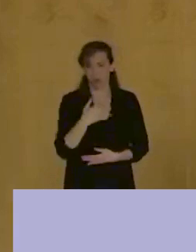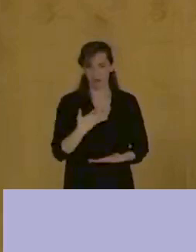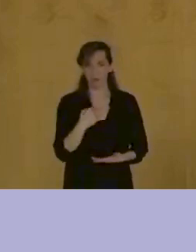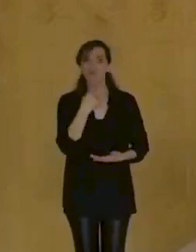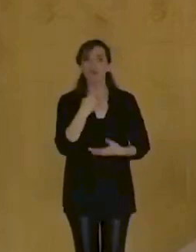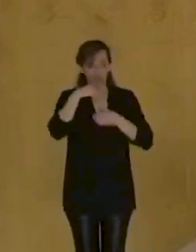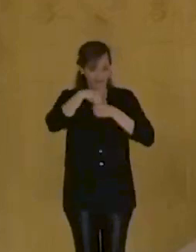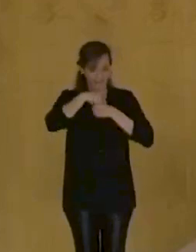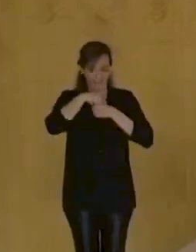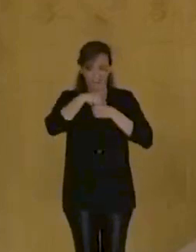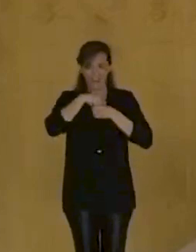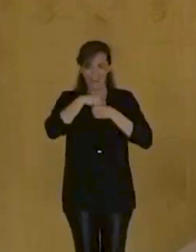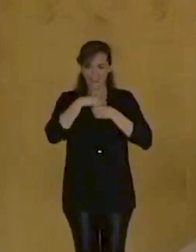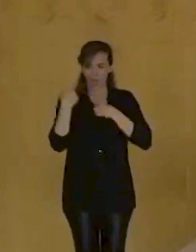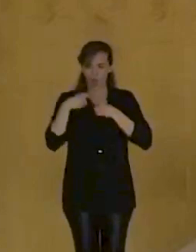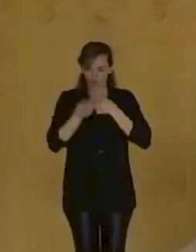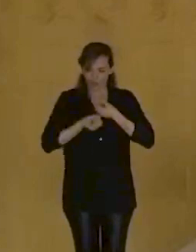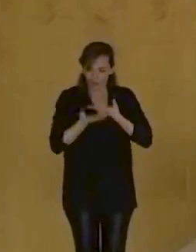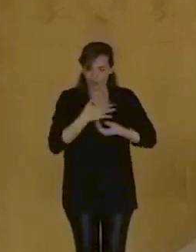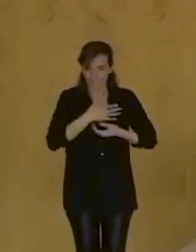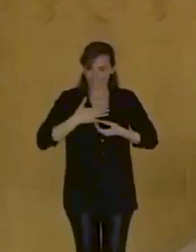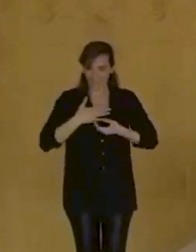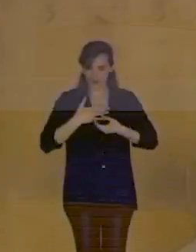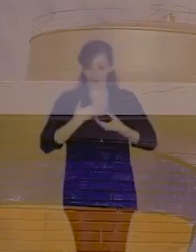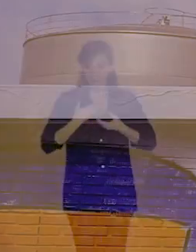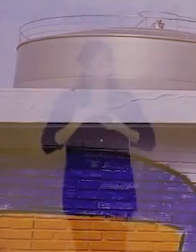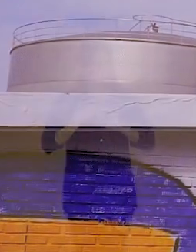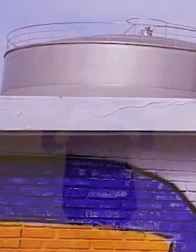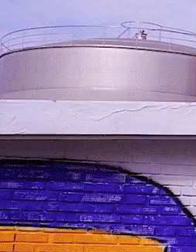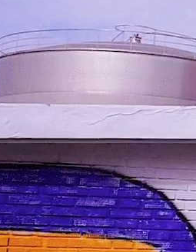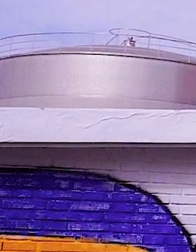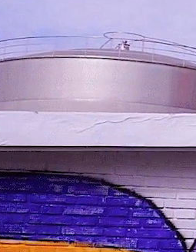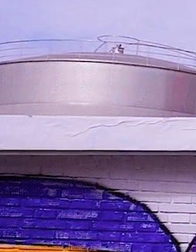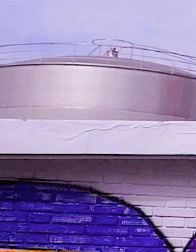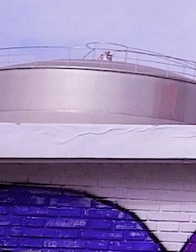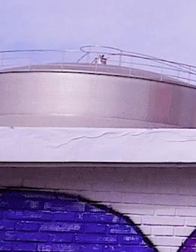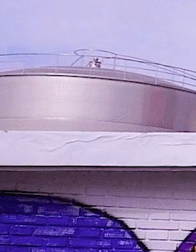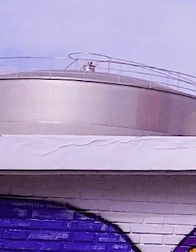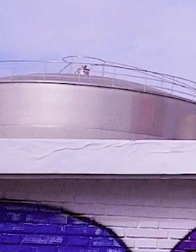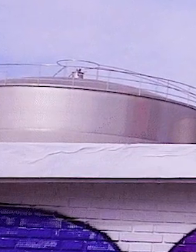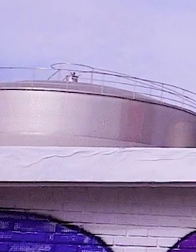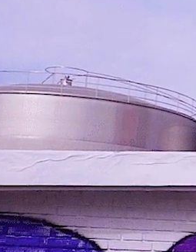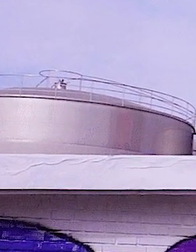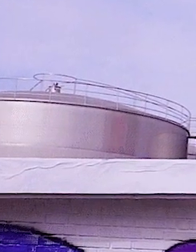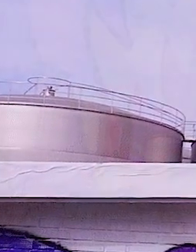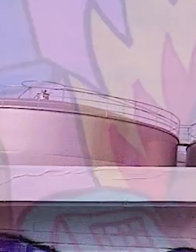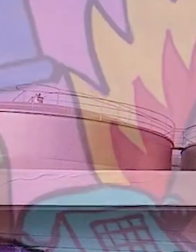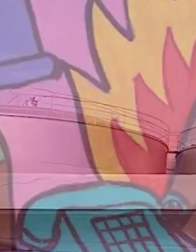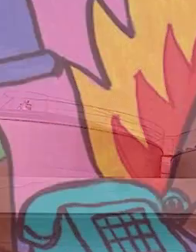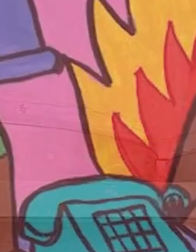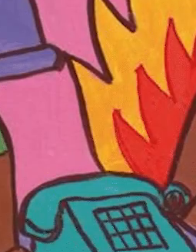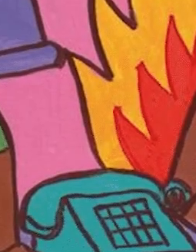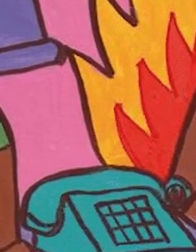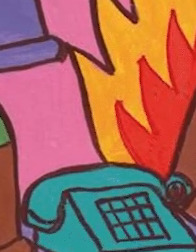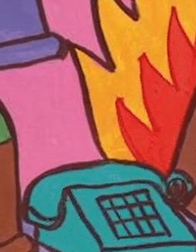voz interna que quiere contar cosas, que tienes una historia, a lo mejor no hay narrativa en lo que estás haciendo, a lo mejor es algo visual simplemente, pero